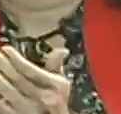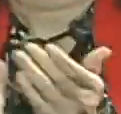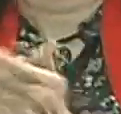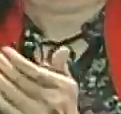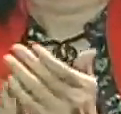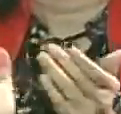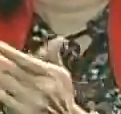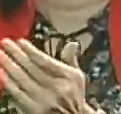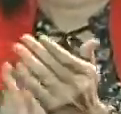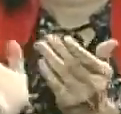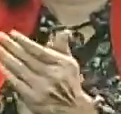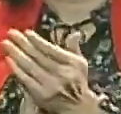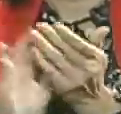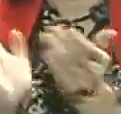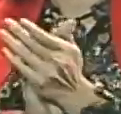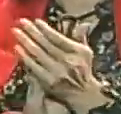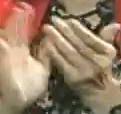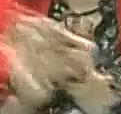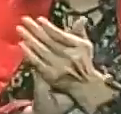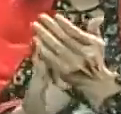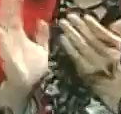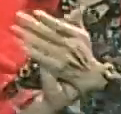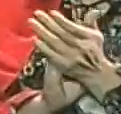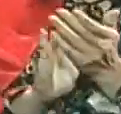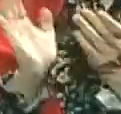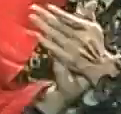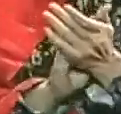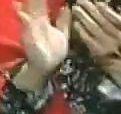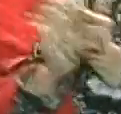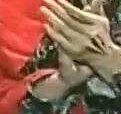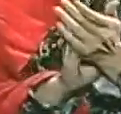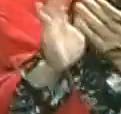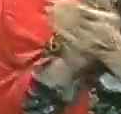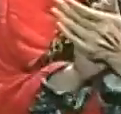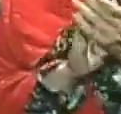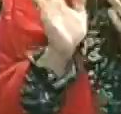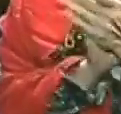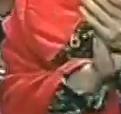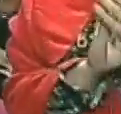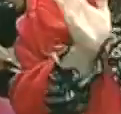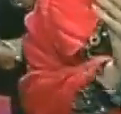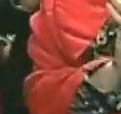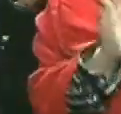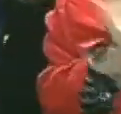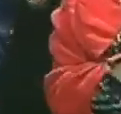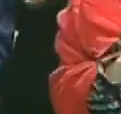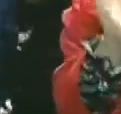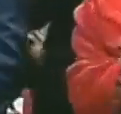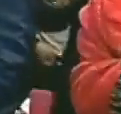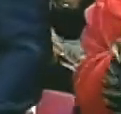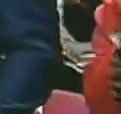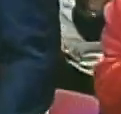financiera. Solución monetaria, el petro, la criptomoneda.